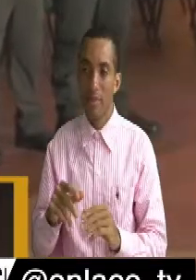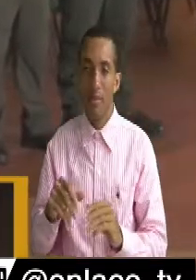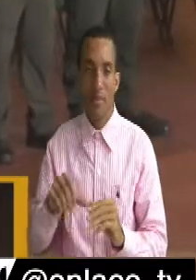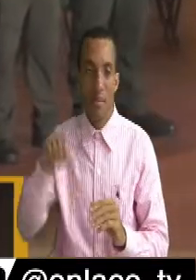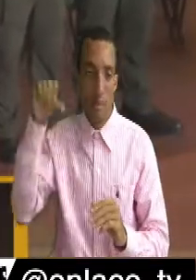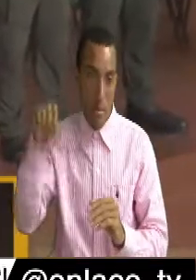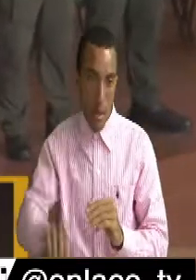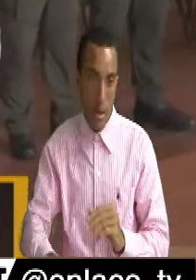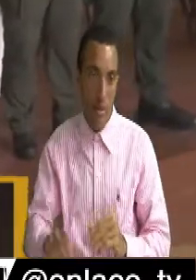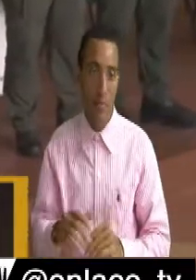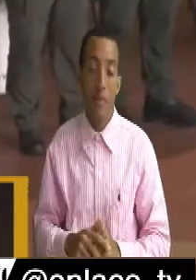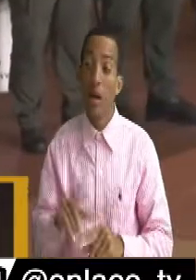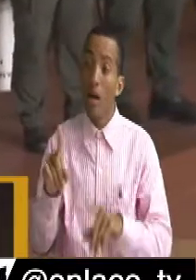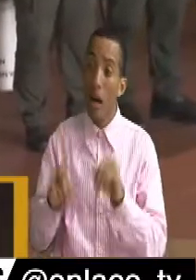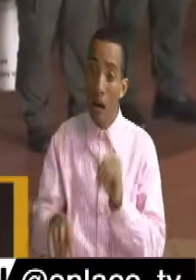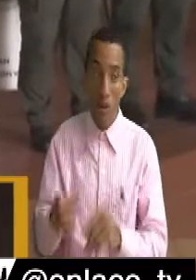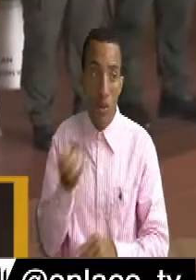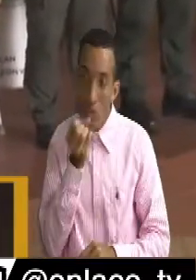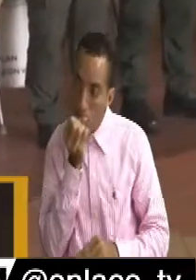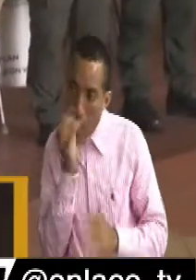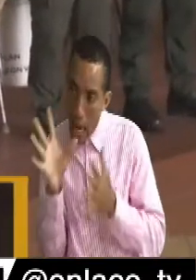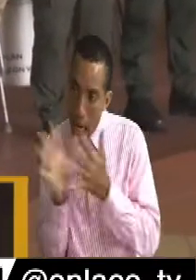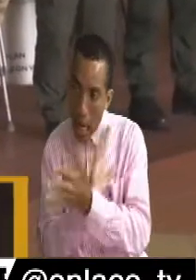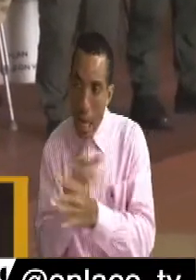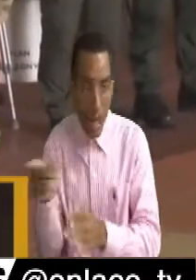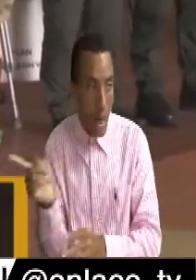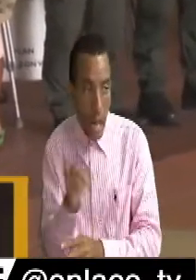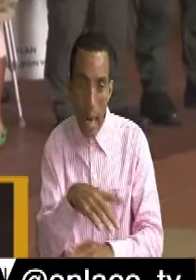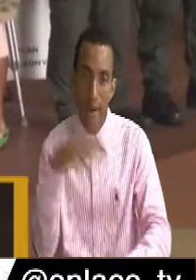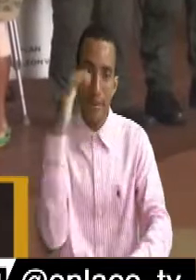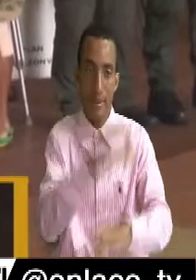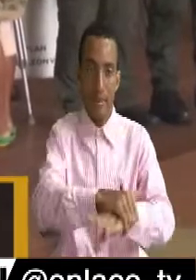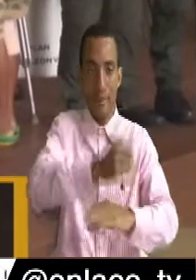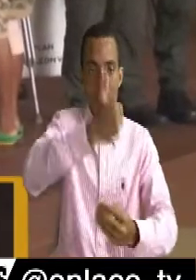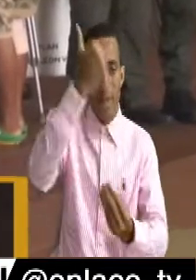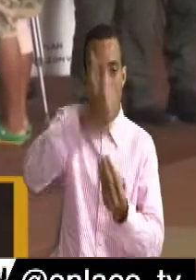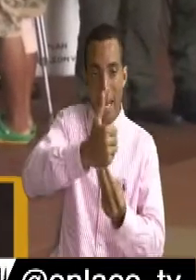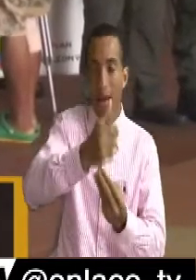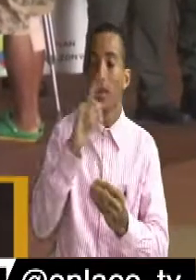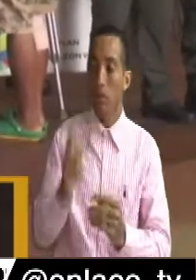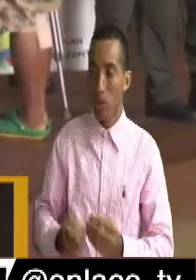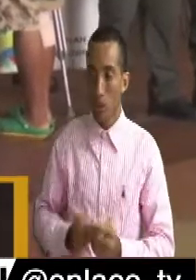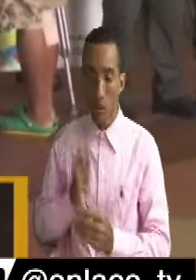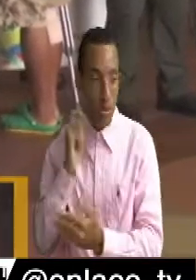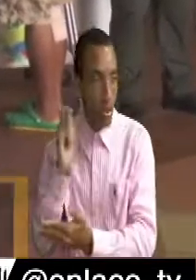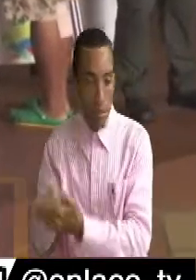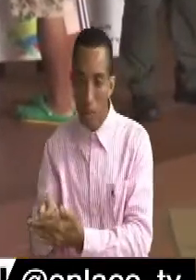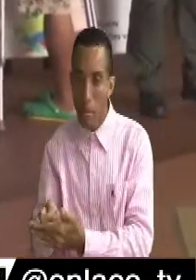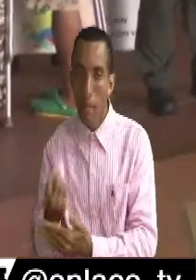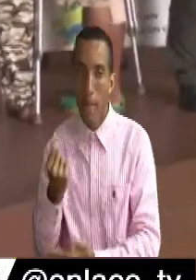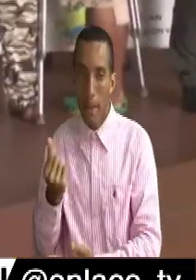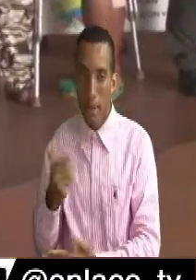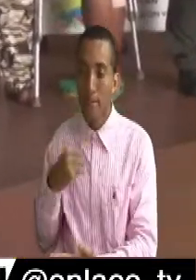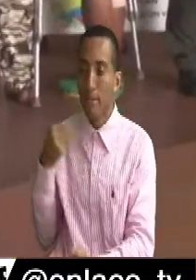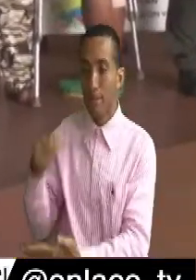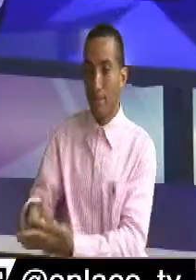ofrecen recompensa a quien suministre información que conduzca a la captura de los cabecillas de las bandas delincuenciales dedicadas al crimen